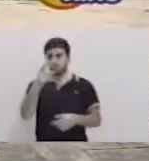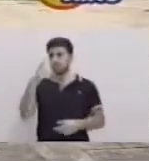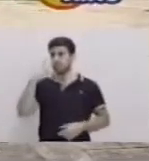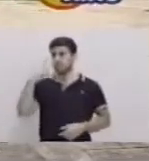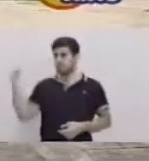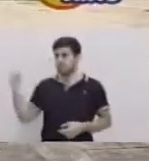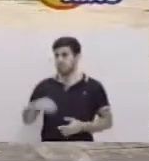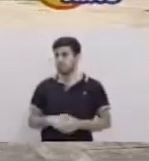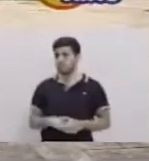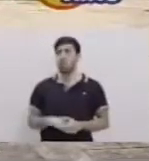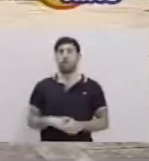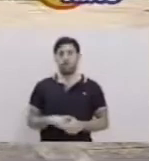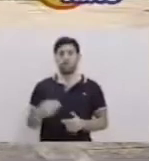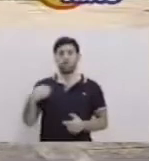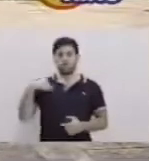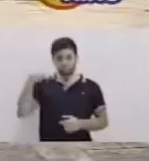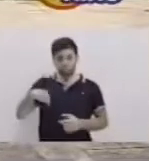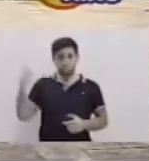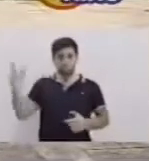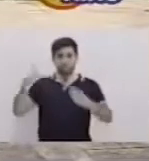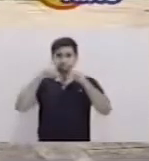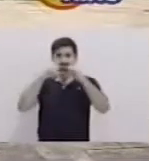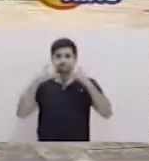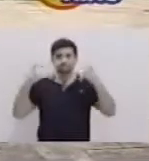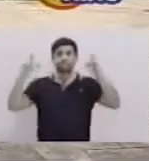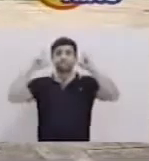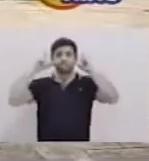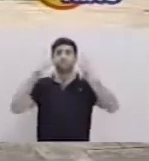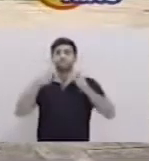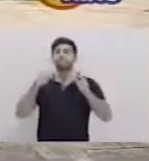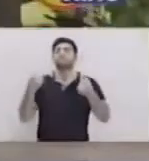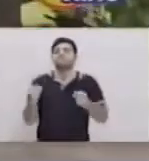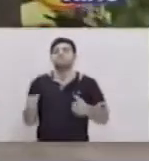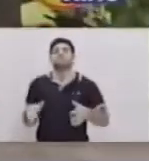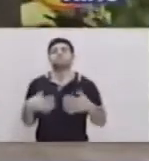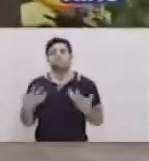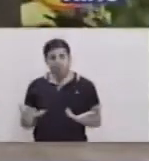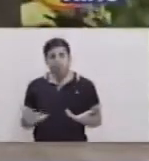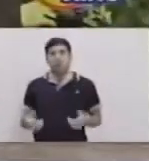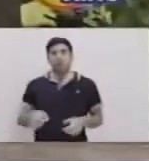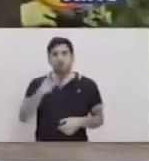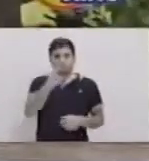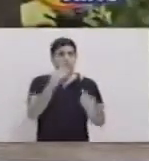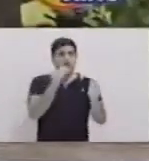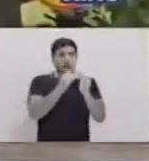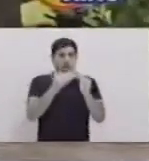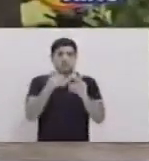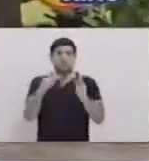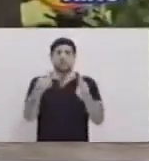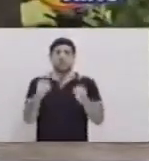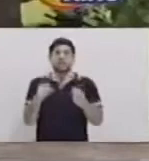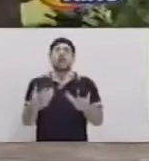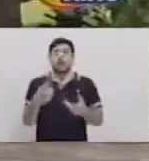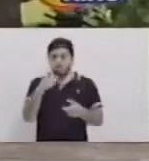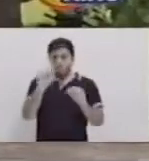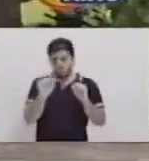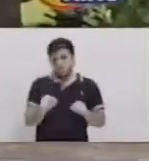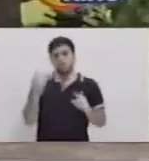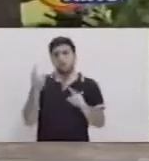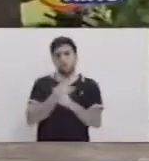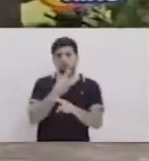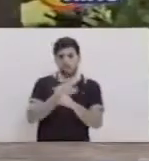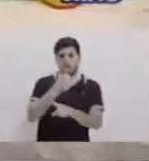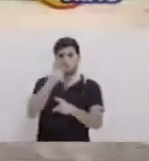fuera de casa. Es por ello que yo me encuentro con una mascarilla. Pero tú que vas a hacer tus ejercicios dentro de casa, tienes que realizarlos